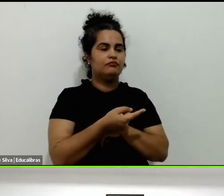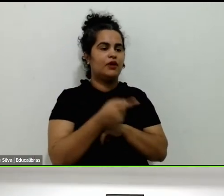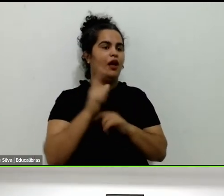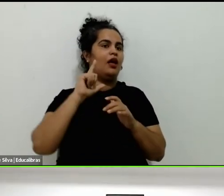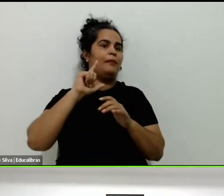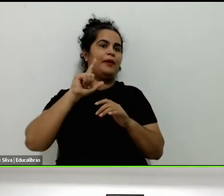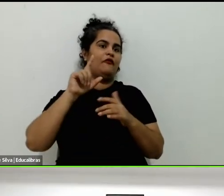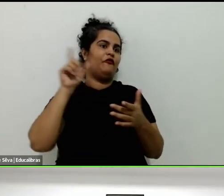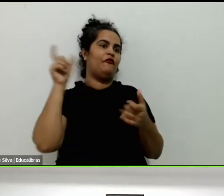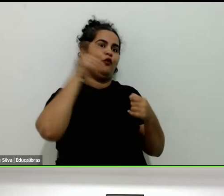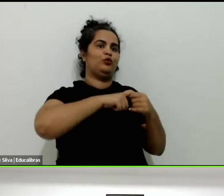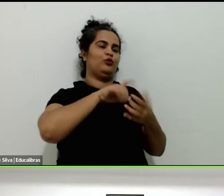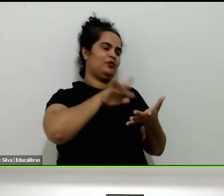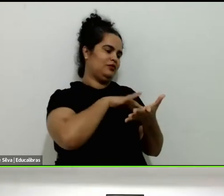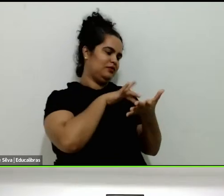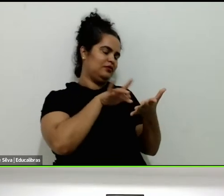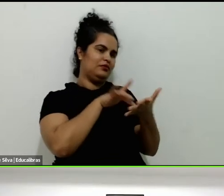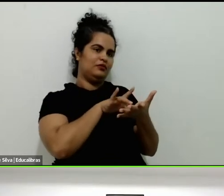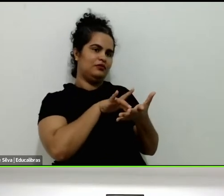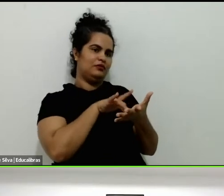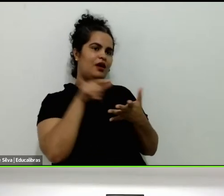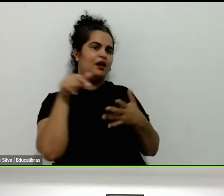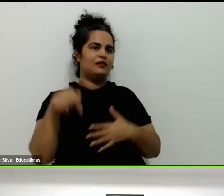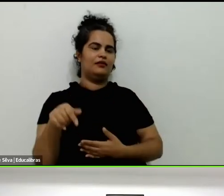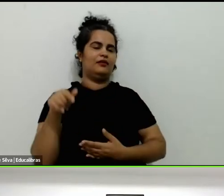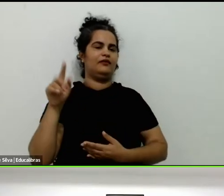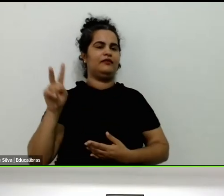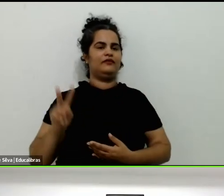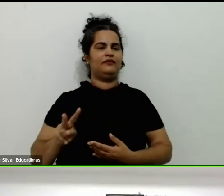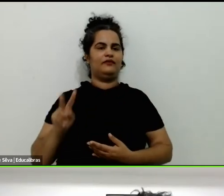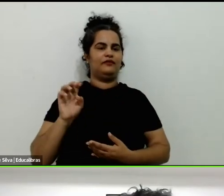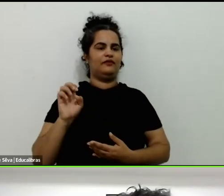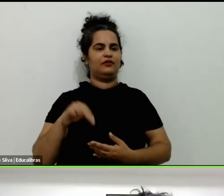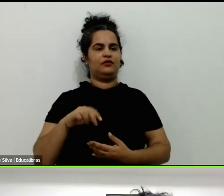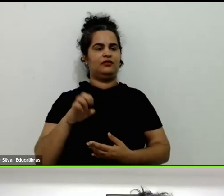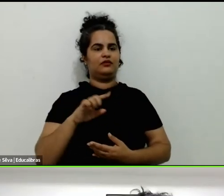Venezuela y que pudimos advertir por algunas investigaciones de colegas en Chile.